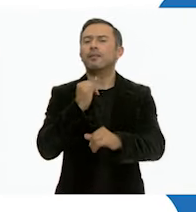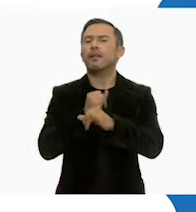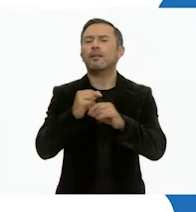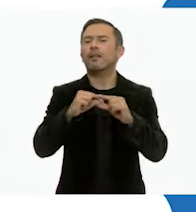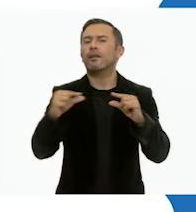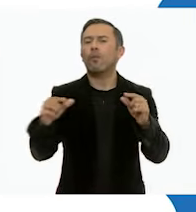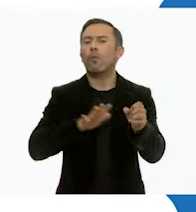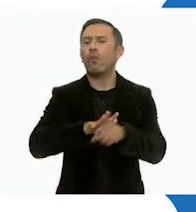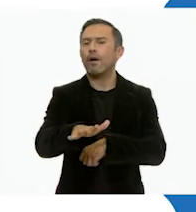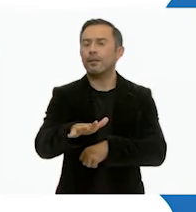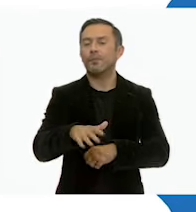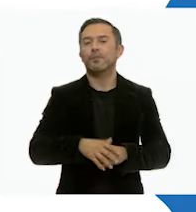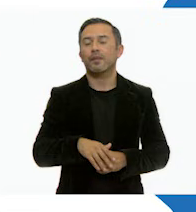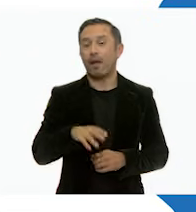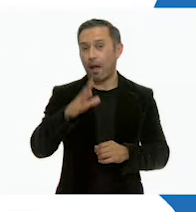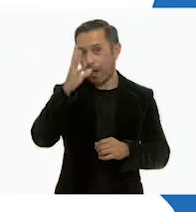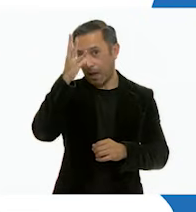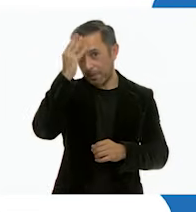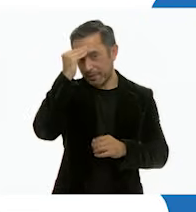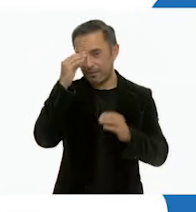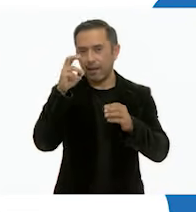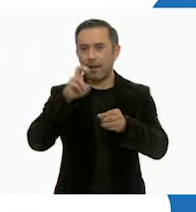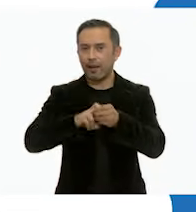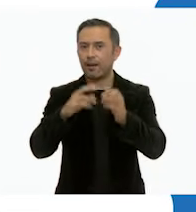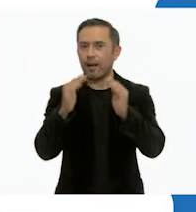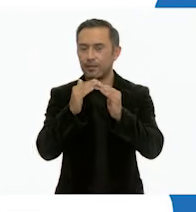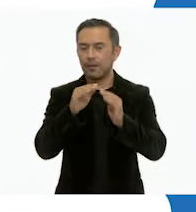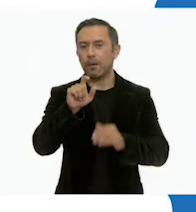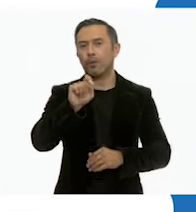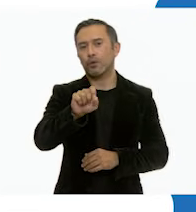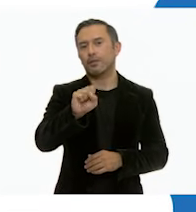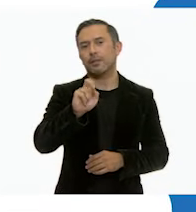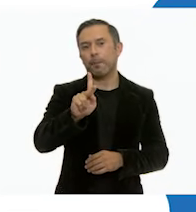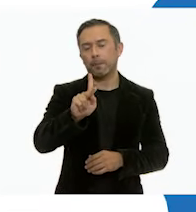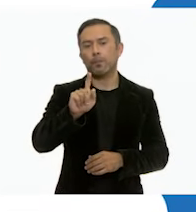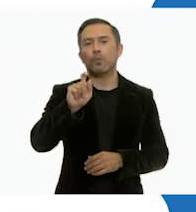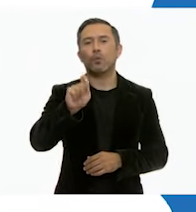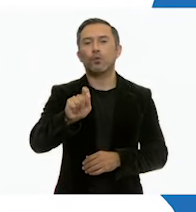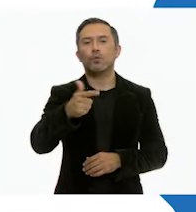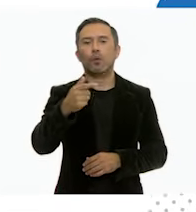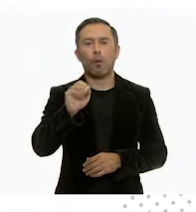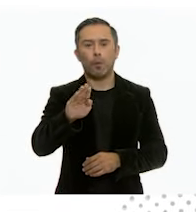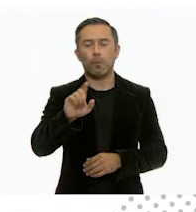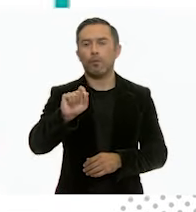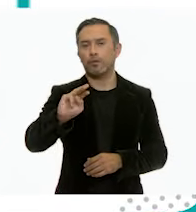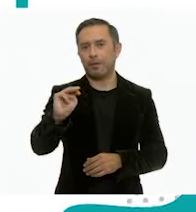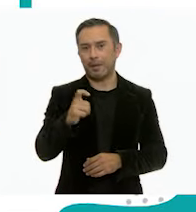aprendeencasa.cep.gob.mx.